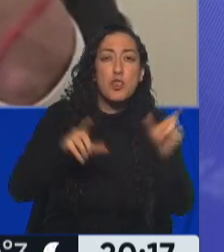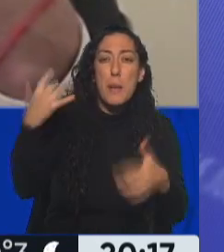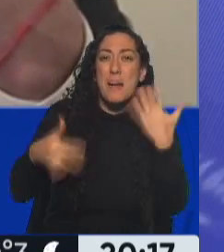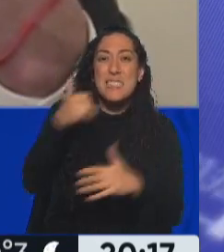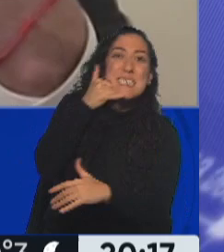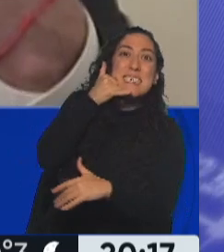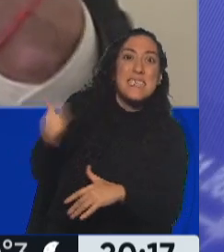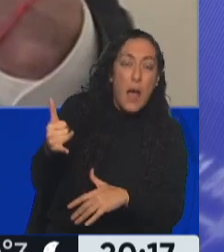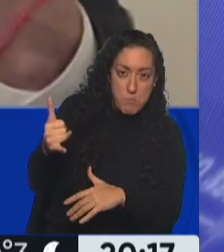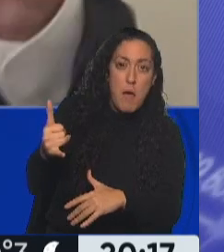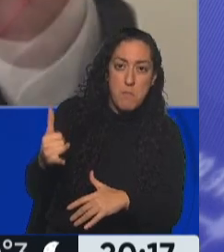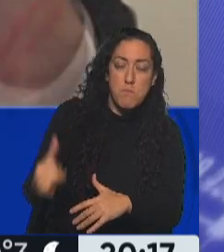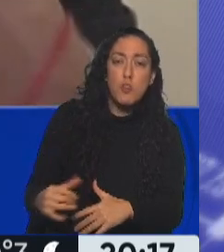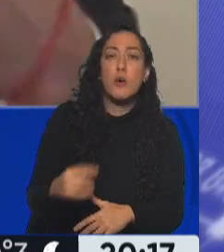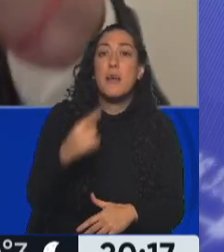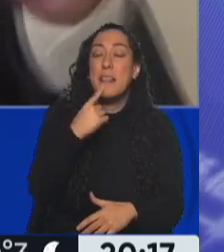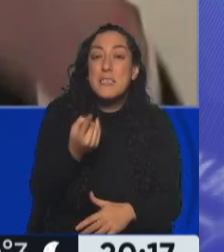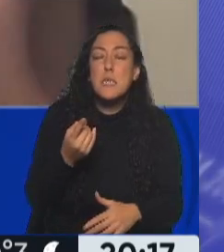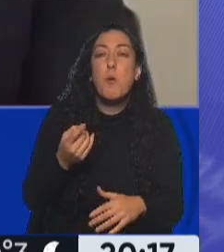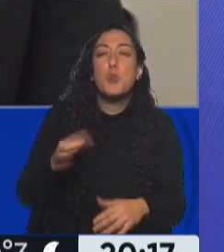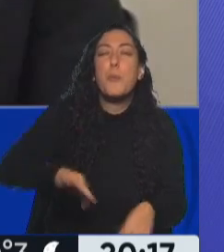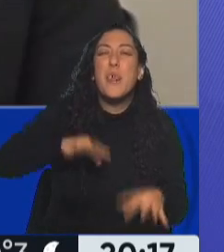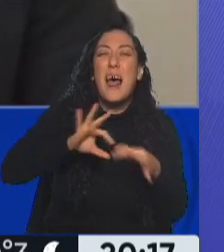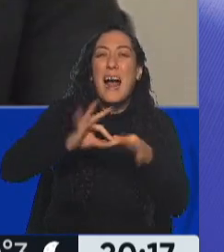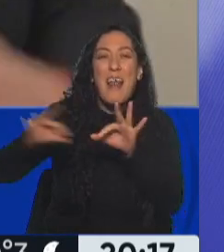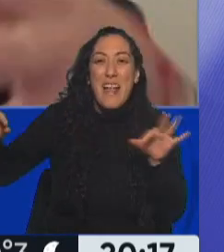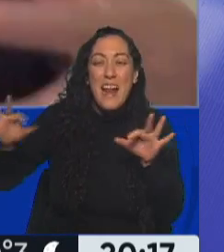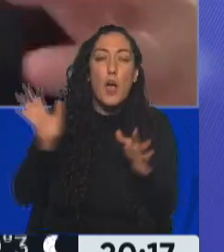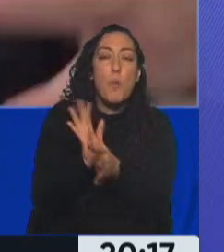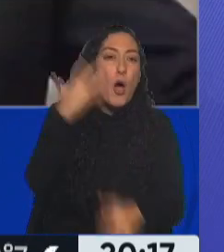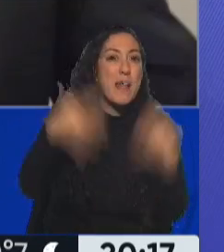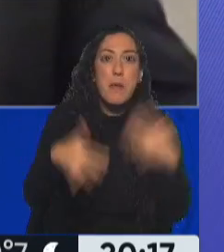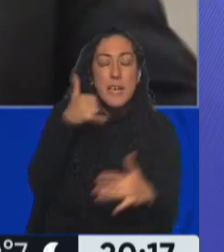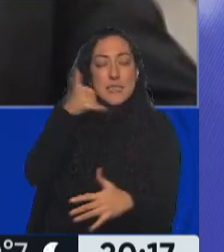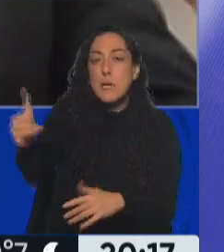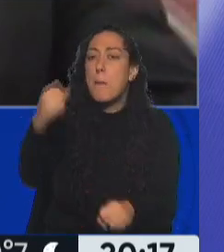activamos lo que consideramos cadena de vida, llamamos a la emergencia y si